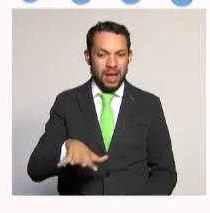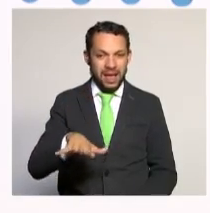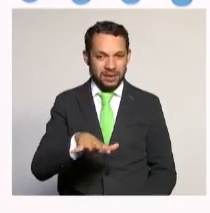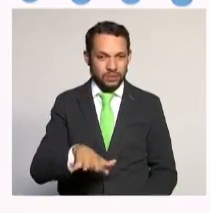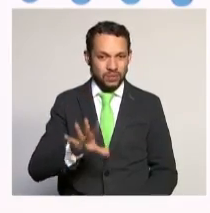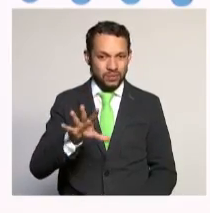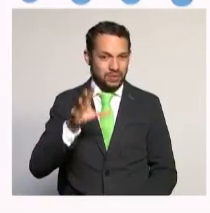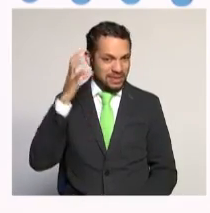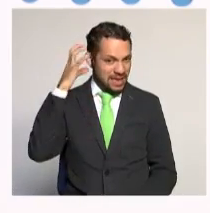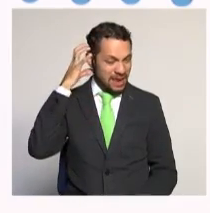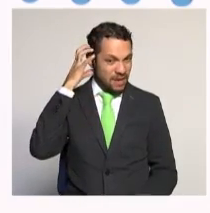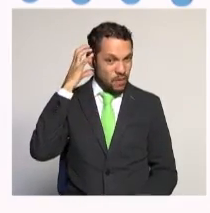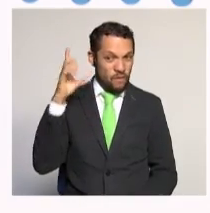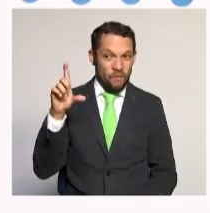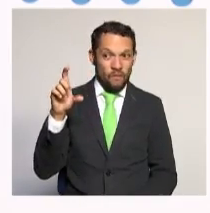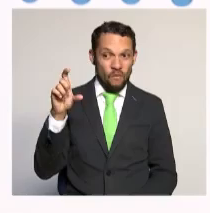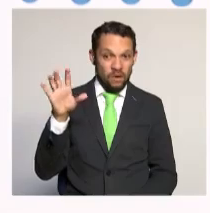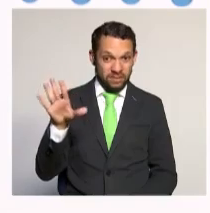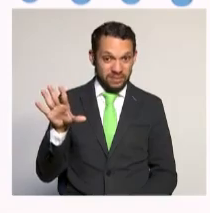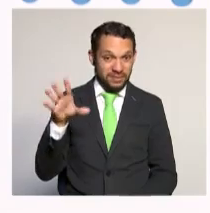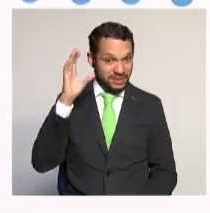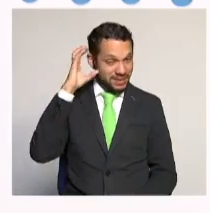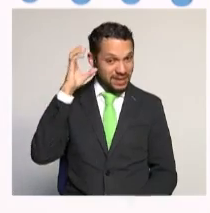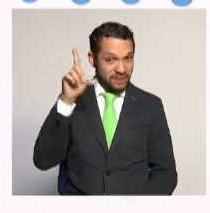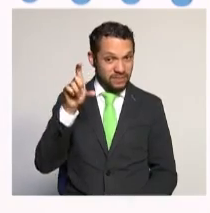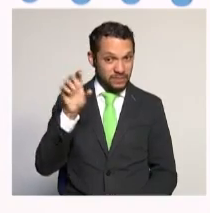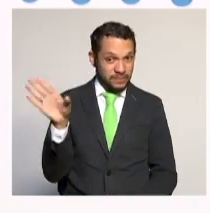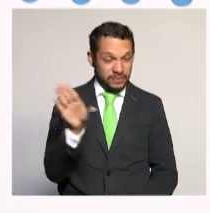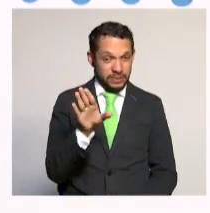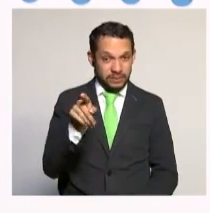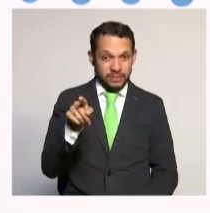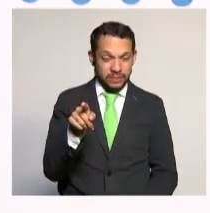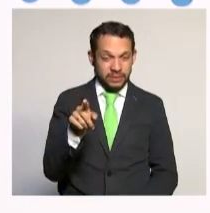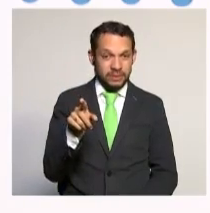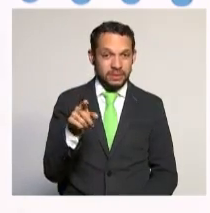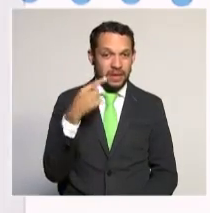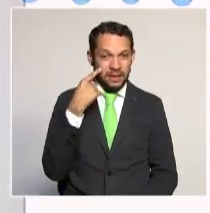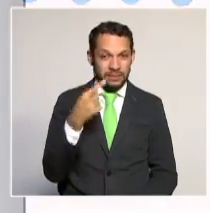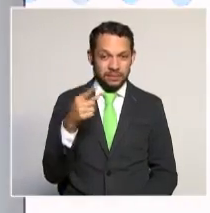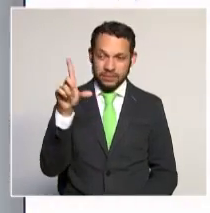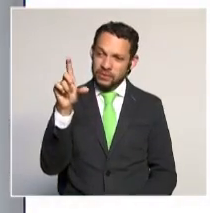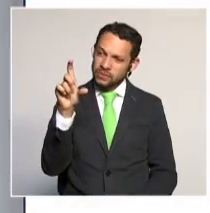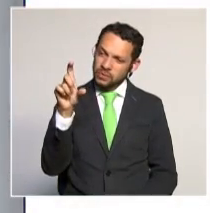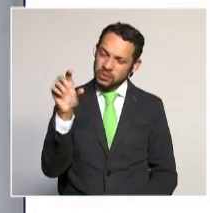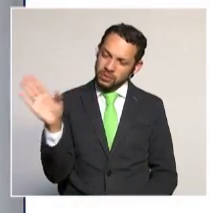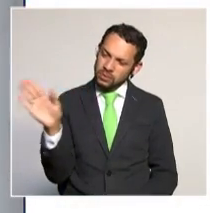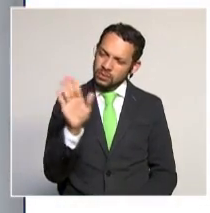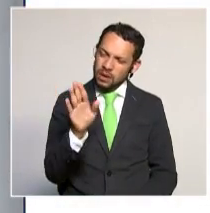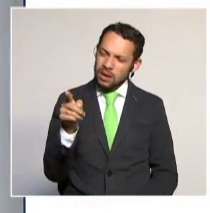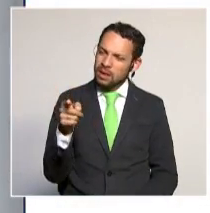del cerebro. Perdonen, esta imagen que les vamos a mostrar